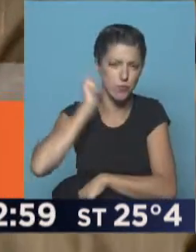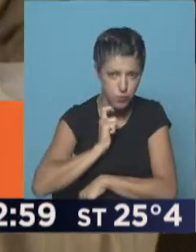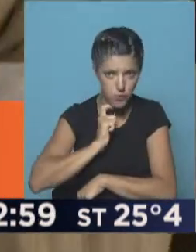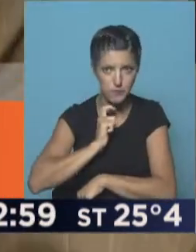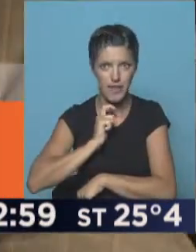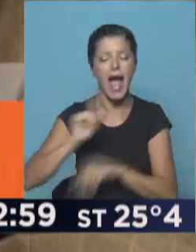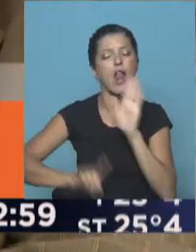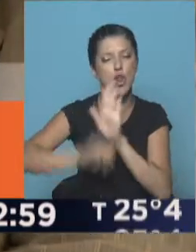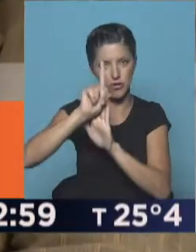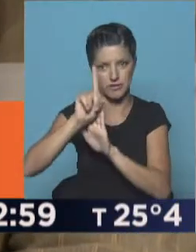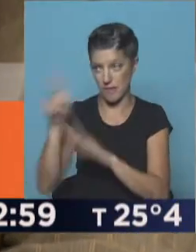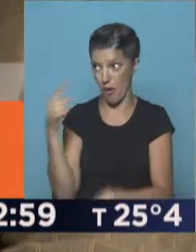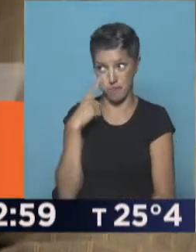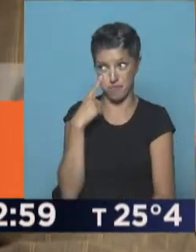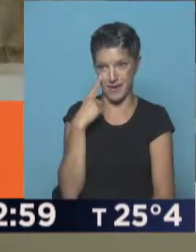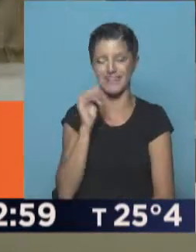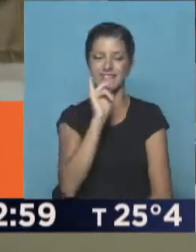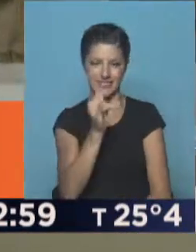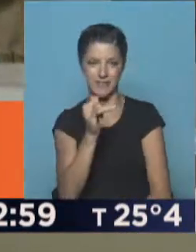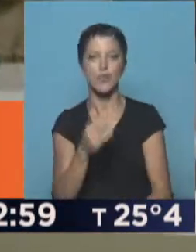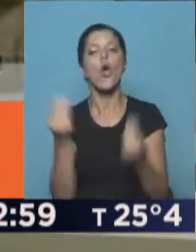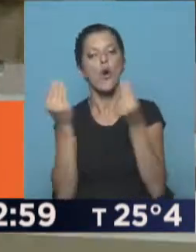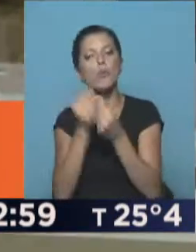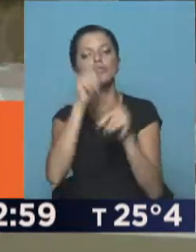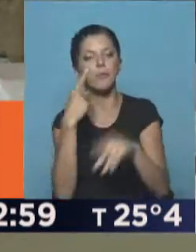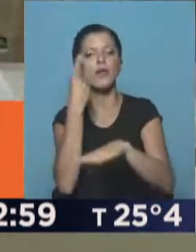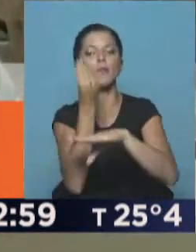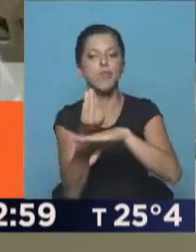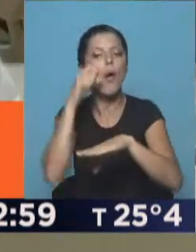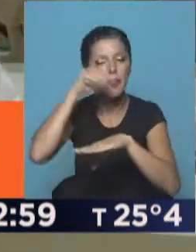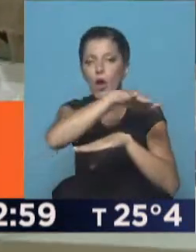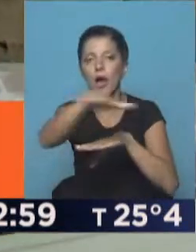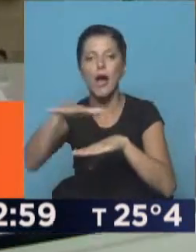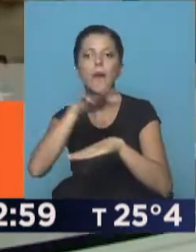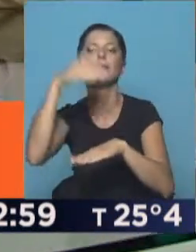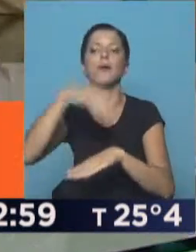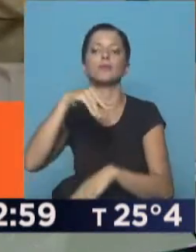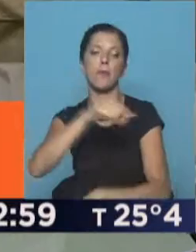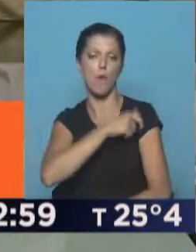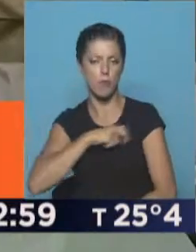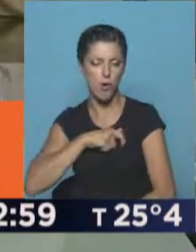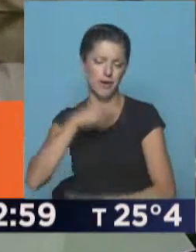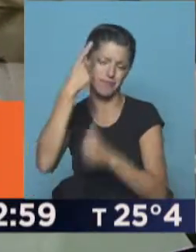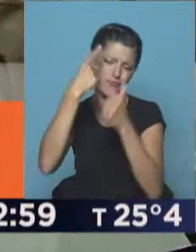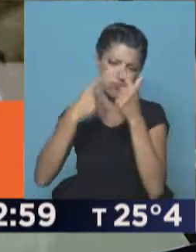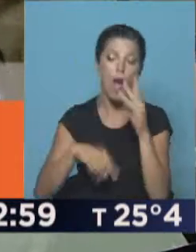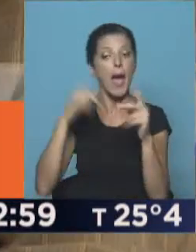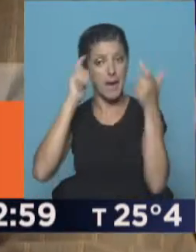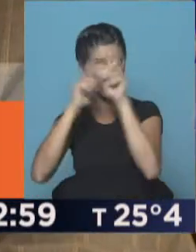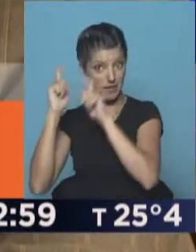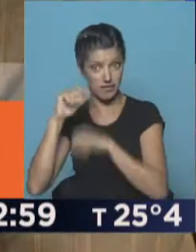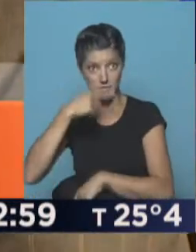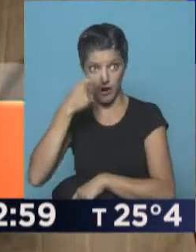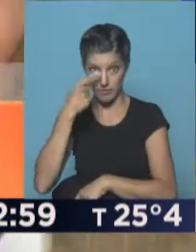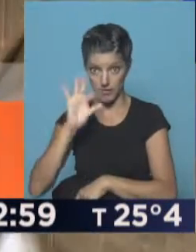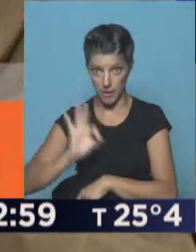allá Que al lo norte. conocés, entonces. Sí, y viví con agricultores mormones y después con inmigrantes iraníes, así que una experiencia de vida bastante